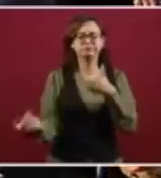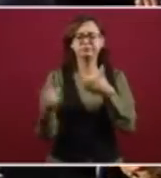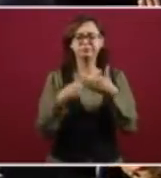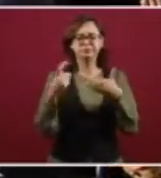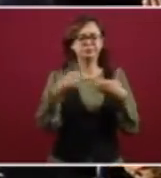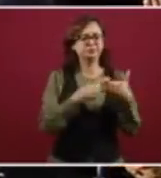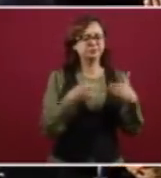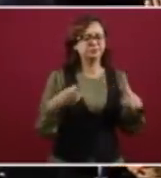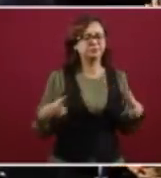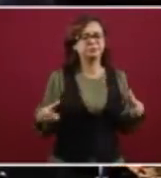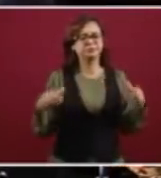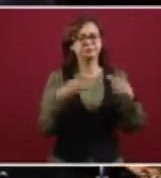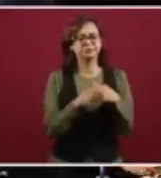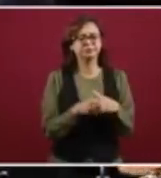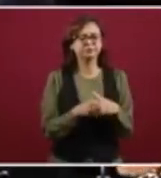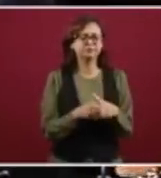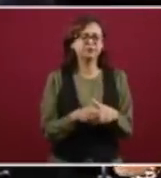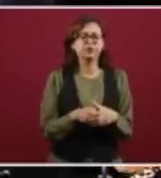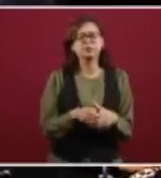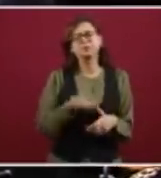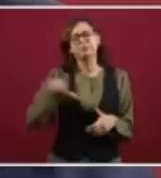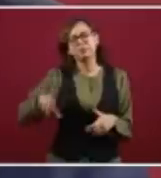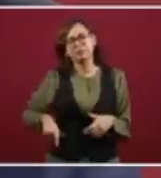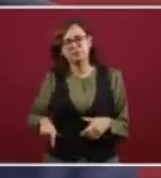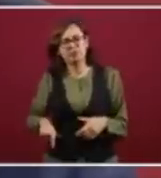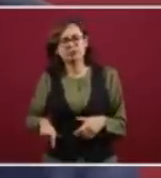mixto, es decir, con